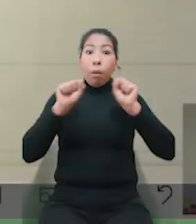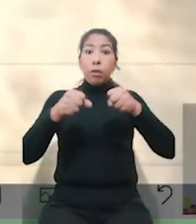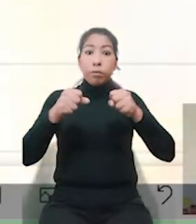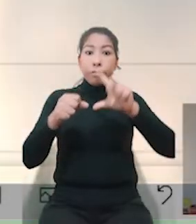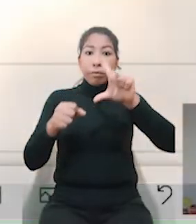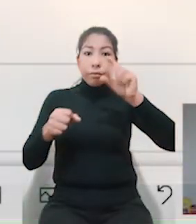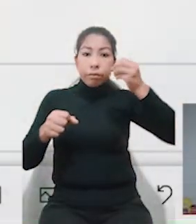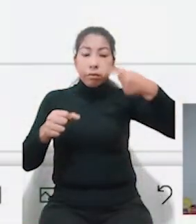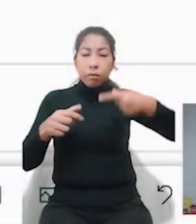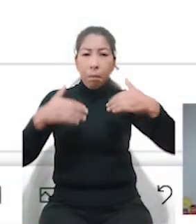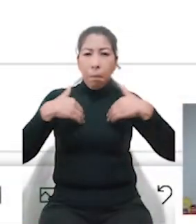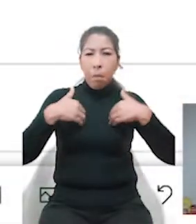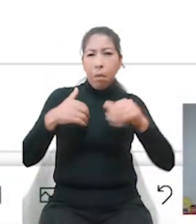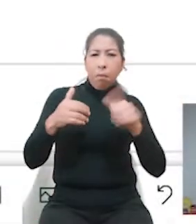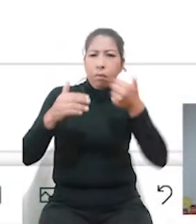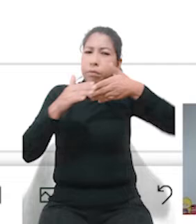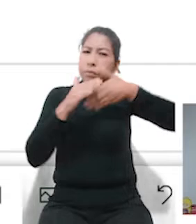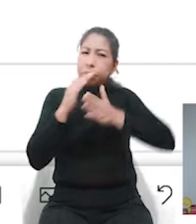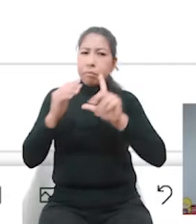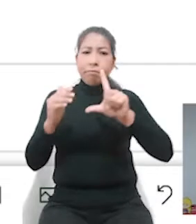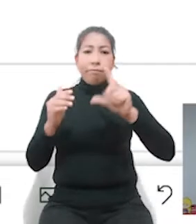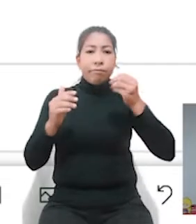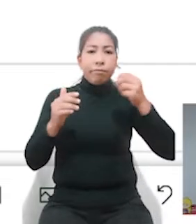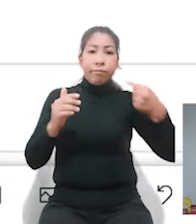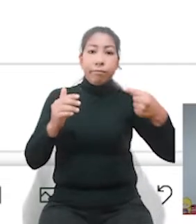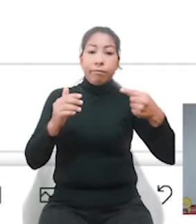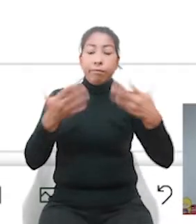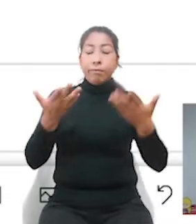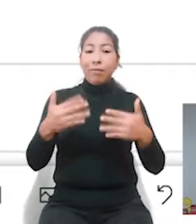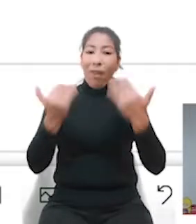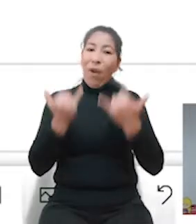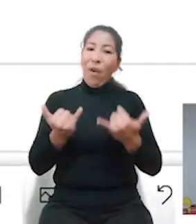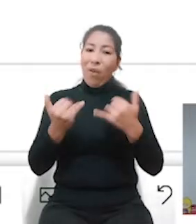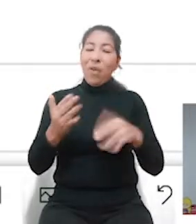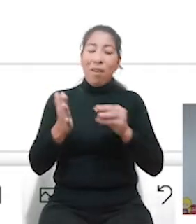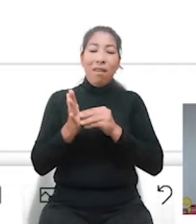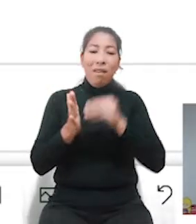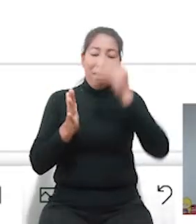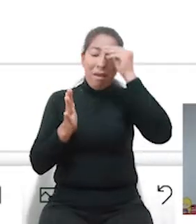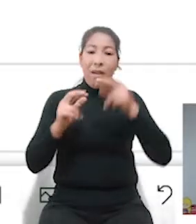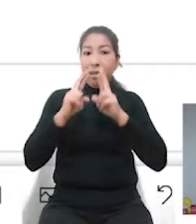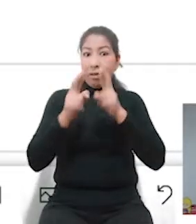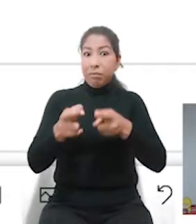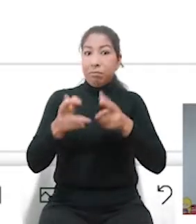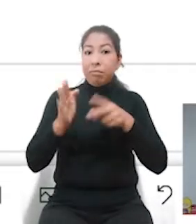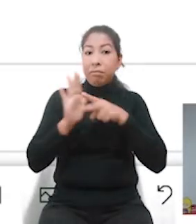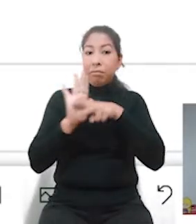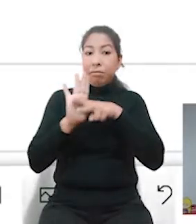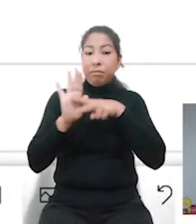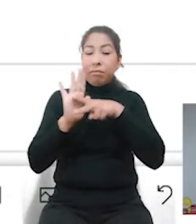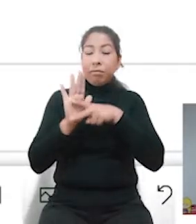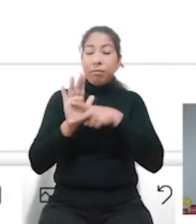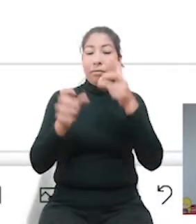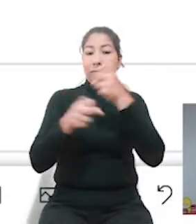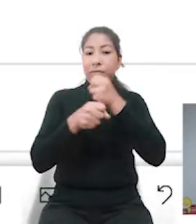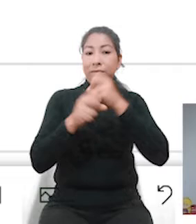¿Es posible que un logaritmo contenga dentro de sí a otros logaritmos? Te vamos a responder a esta pregunta en este video a través de